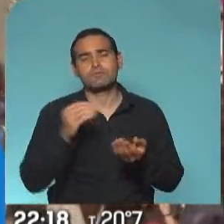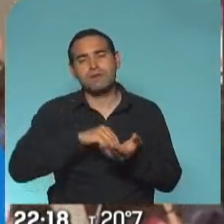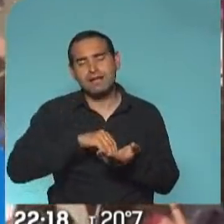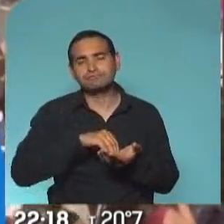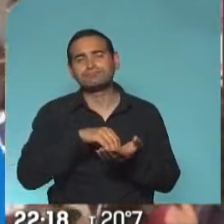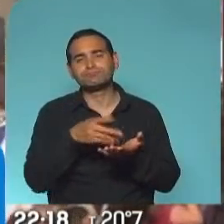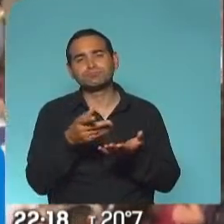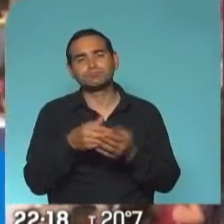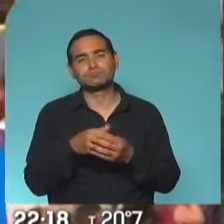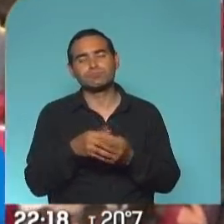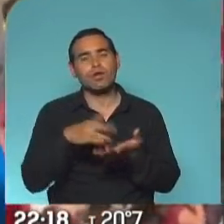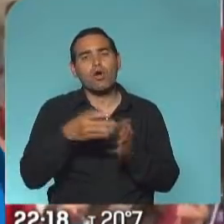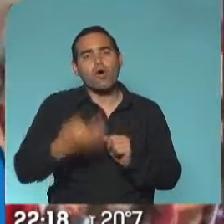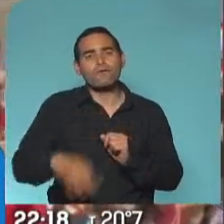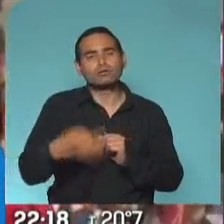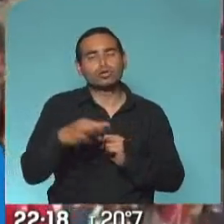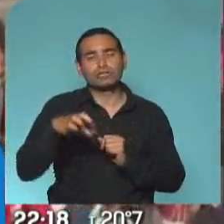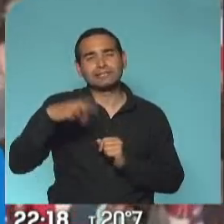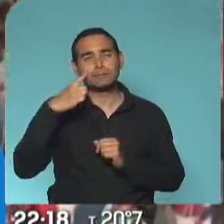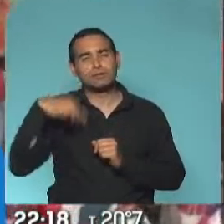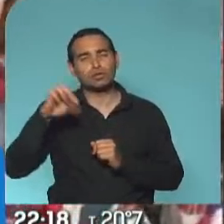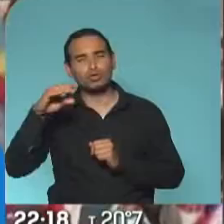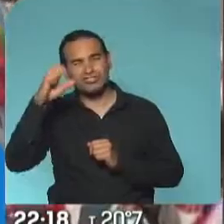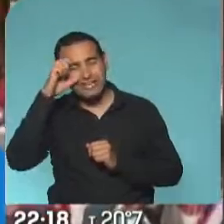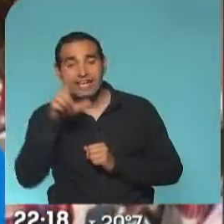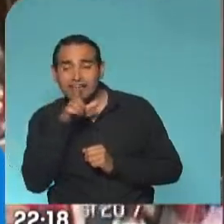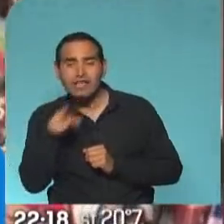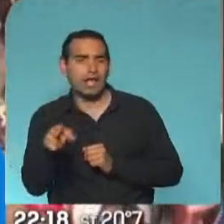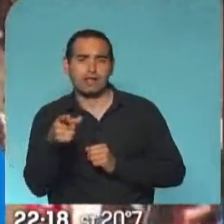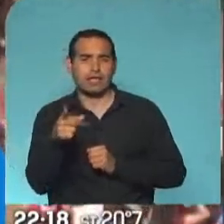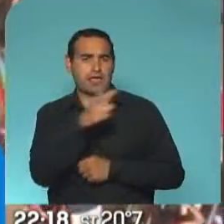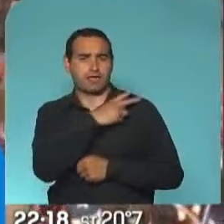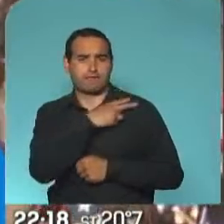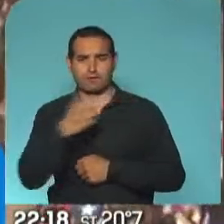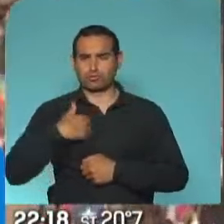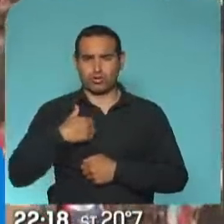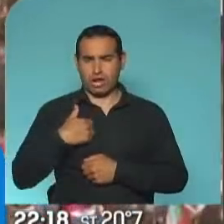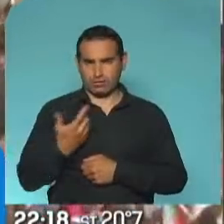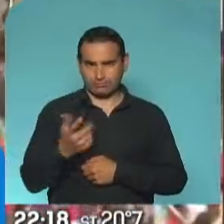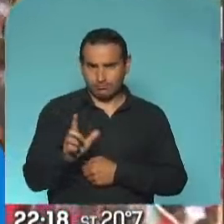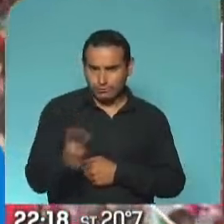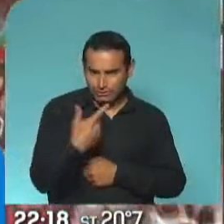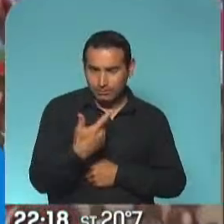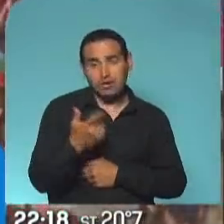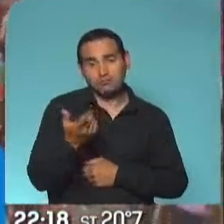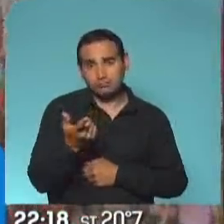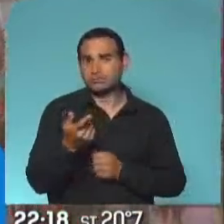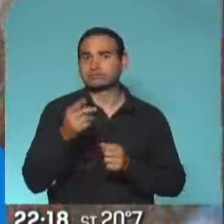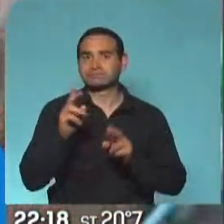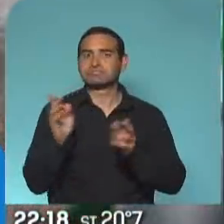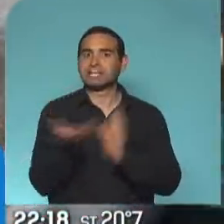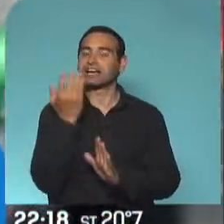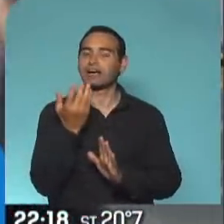modificó la obligación de que Pinochet siguiera siendo jefe de las Fuerzas Armadas, una cosa insólita que ocurría en Chile, pero nunca se terminó